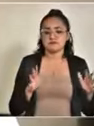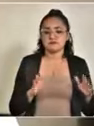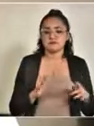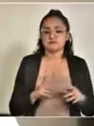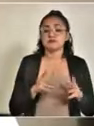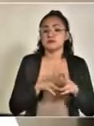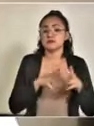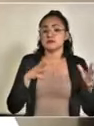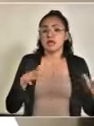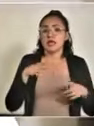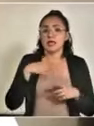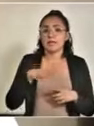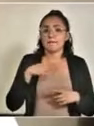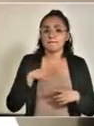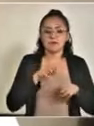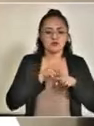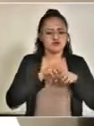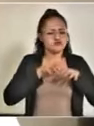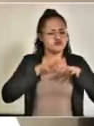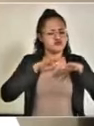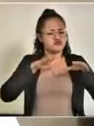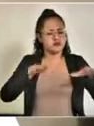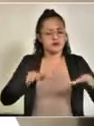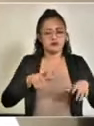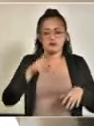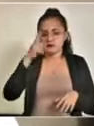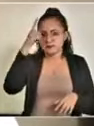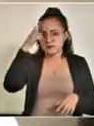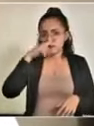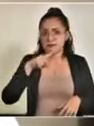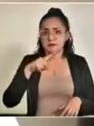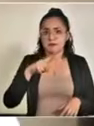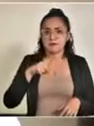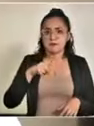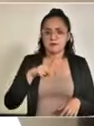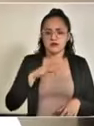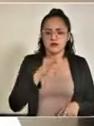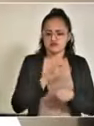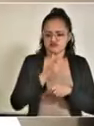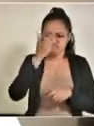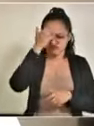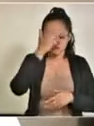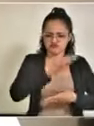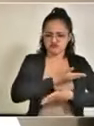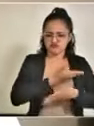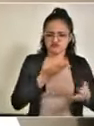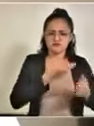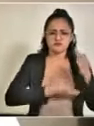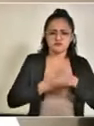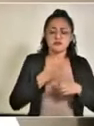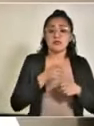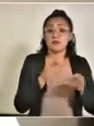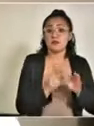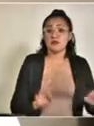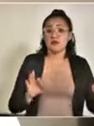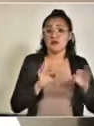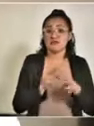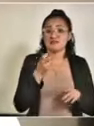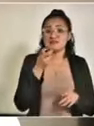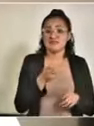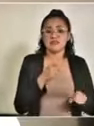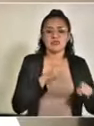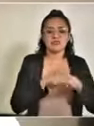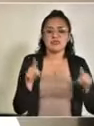una gran campaña publicitaria para difundir lo importantes que son